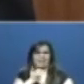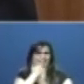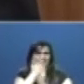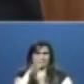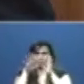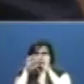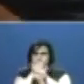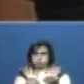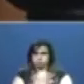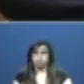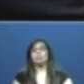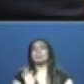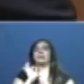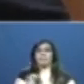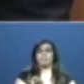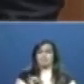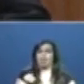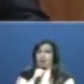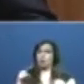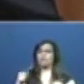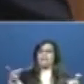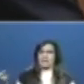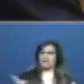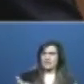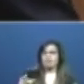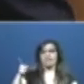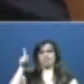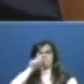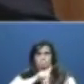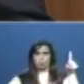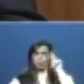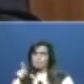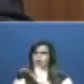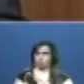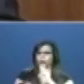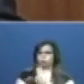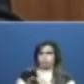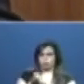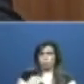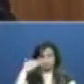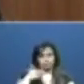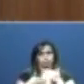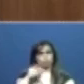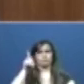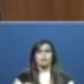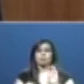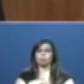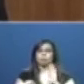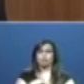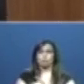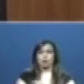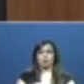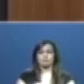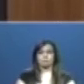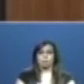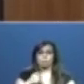y es verdad que con toda la gravedad de los problemas que seguimos teniendo y vamos a seguir teniendo son cada vez más